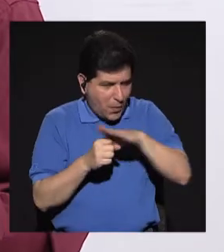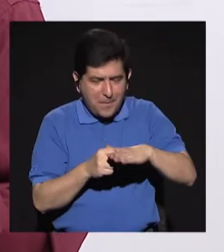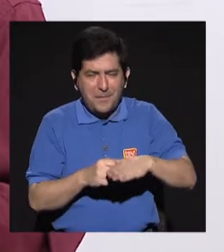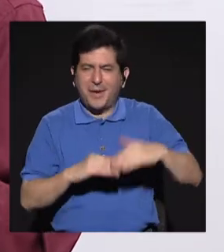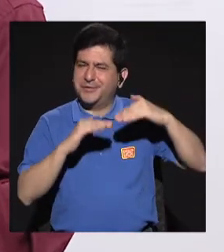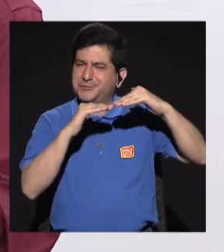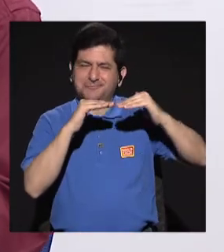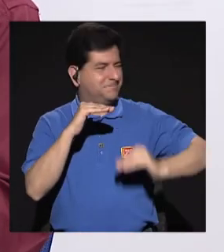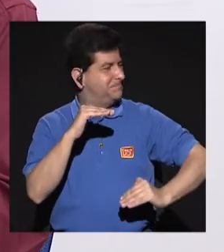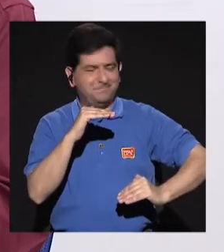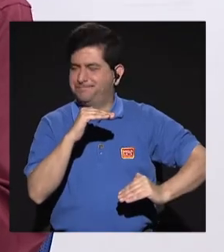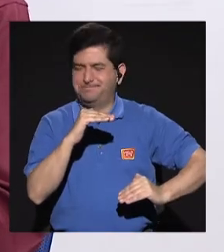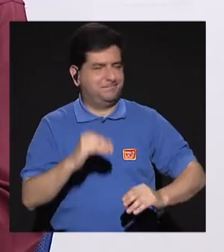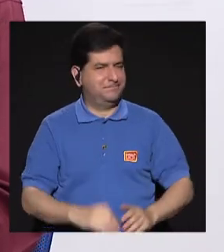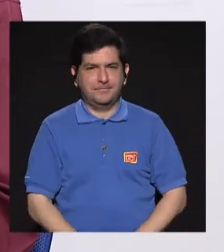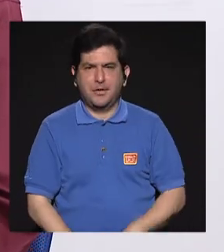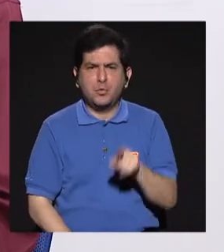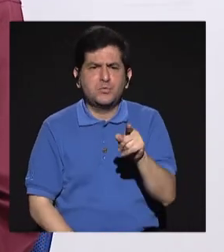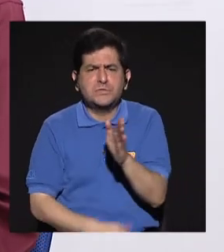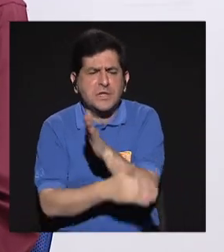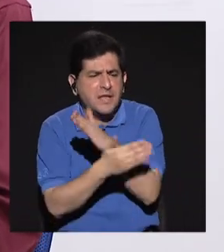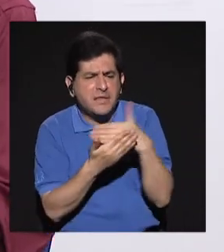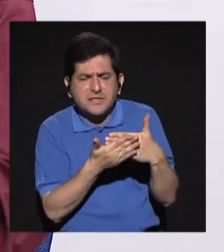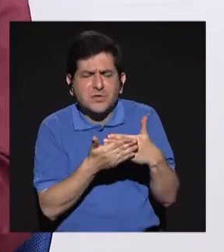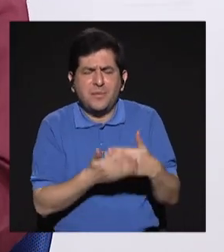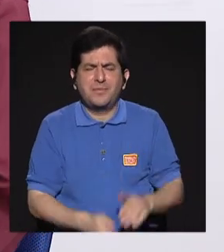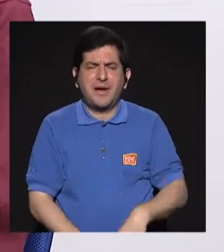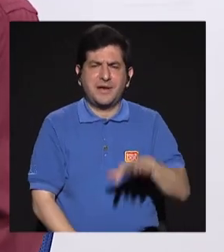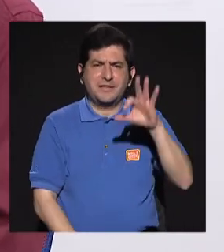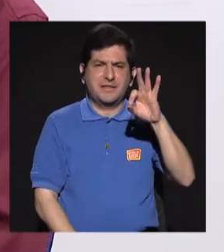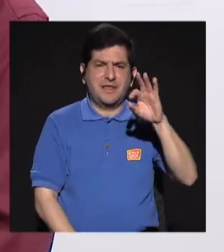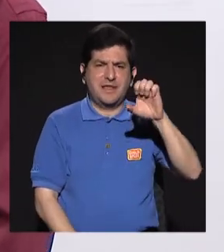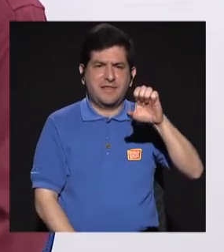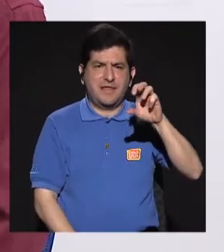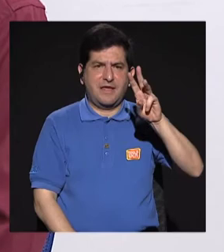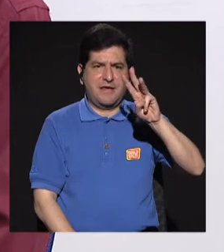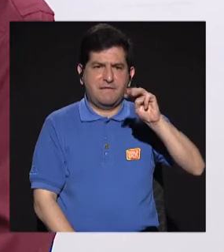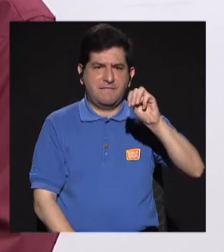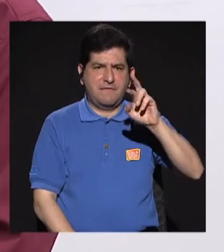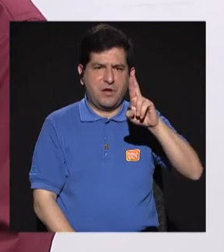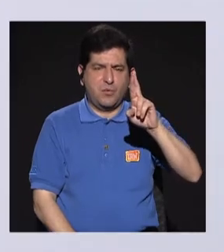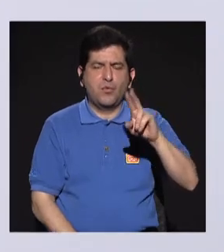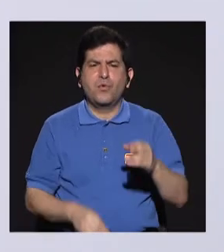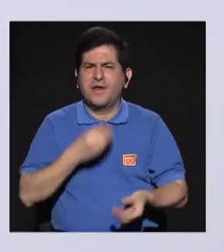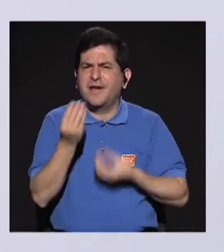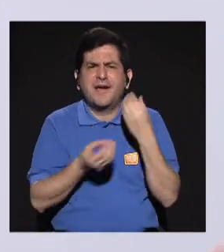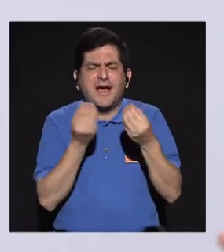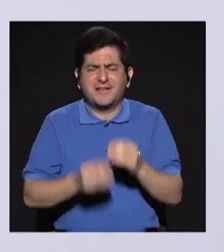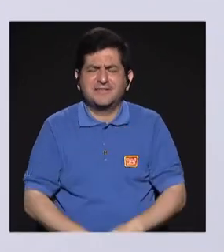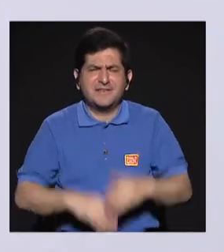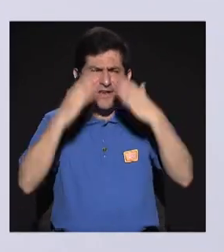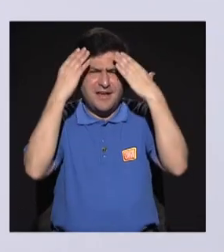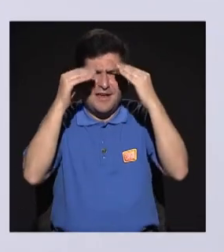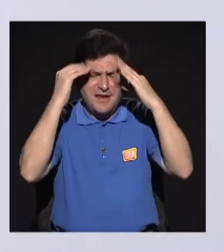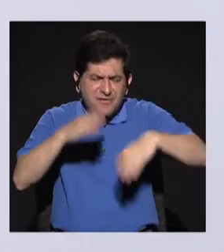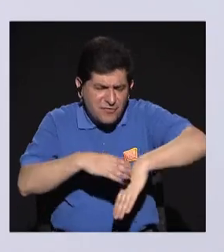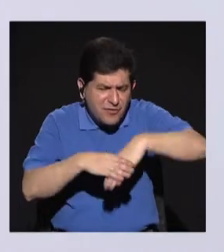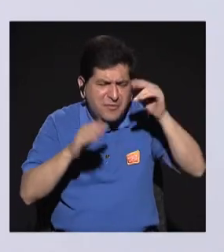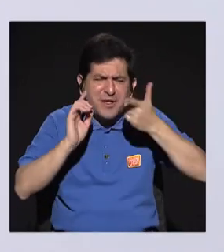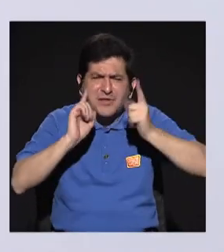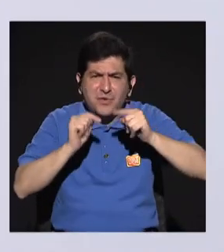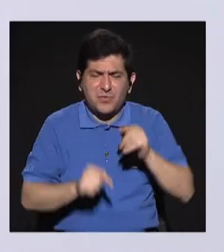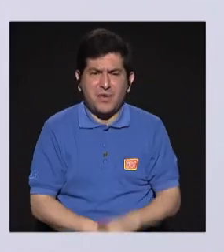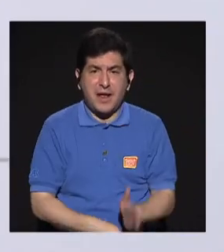que hacen ustedes con un fragmento del facebook por mencionar un hueso en particular ya qué tipo de información pueden